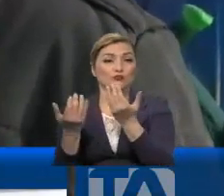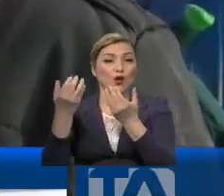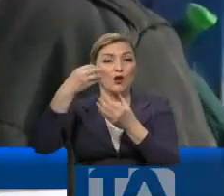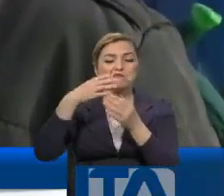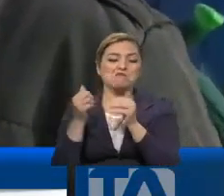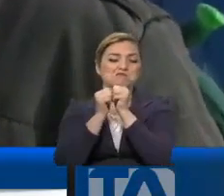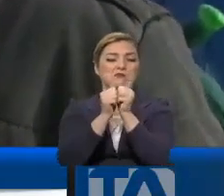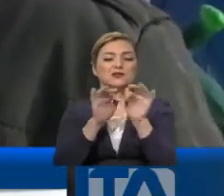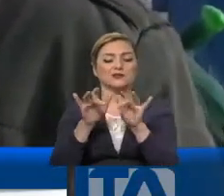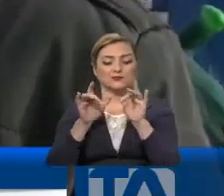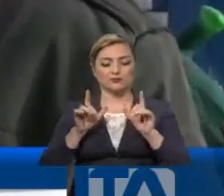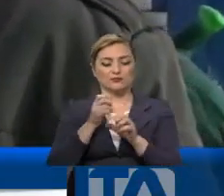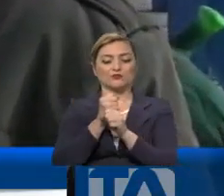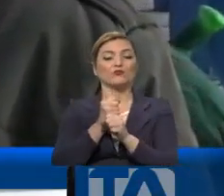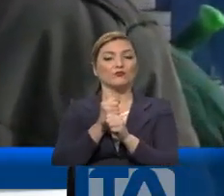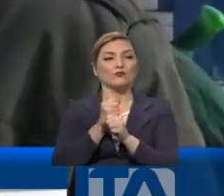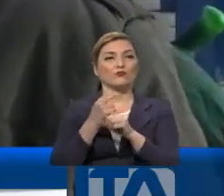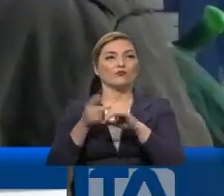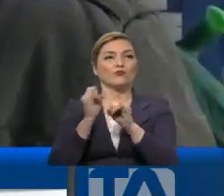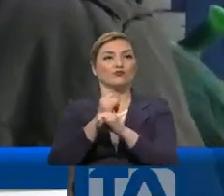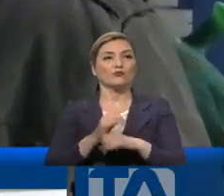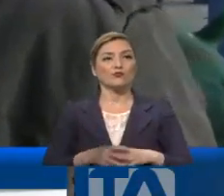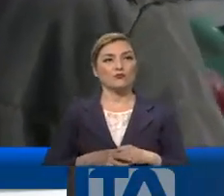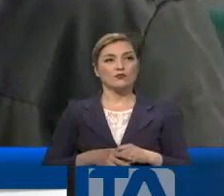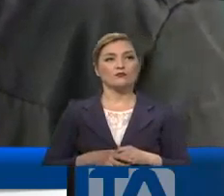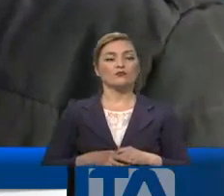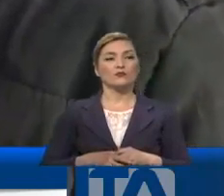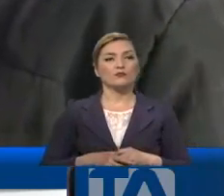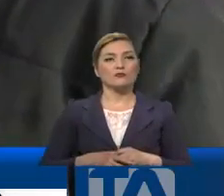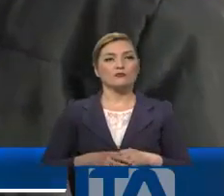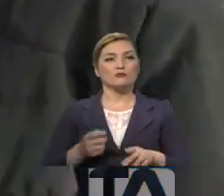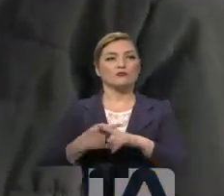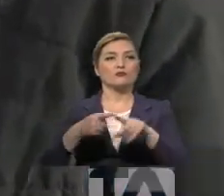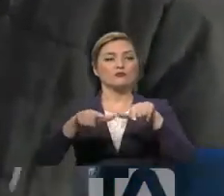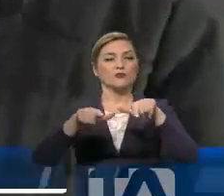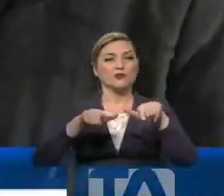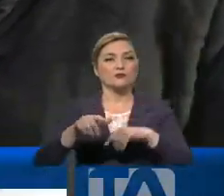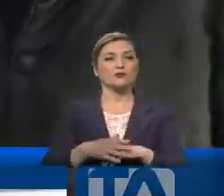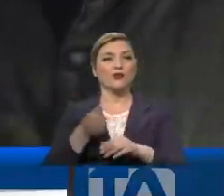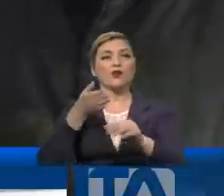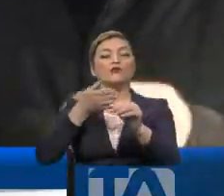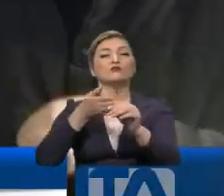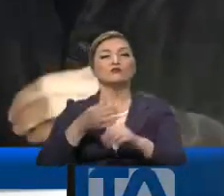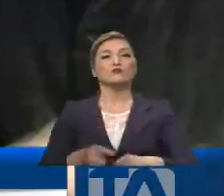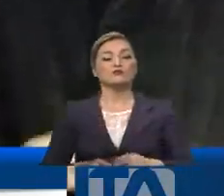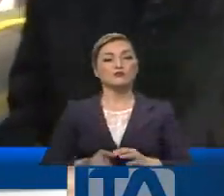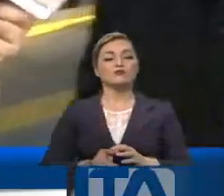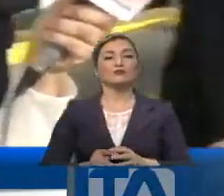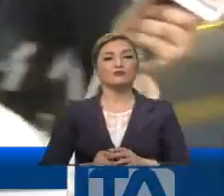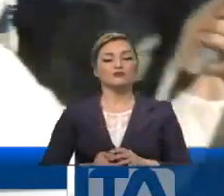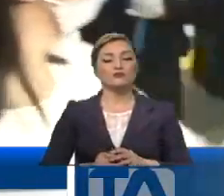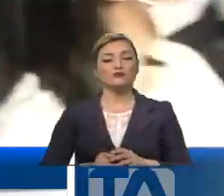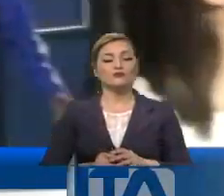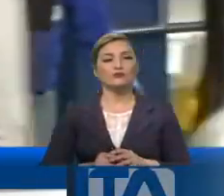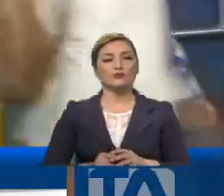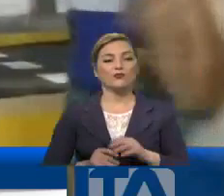Secretaría de Seguridad con sus instituciones adscritas, y los hacemos constantemente en los diferentes espacios. El objetivo es llegar a posicionar el